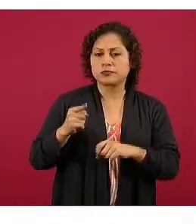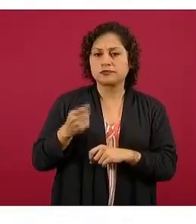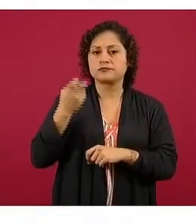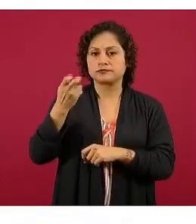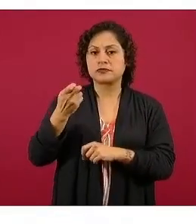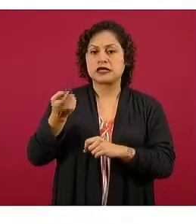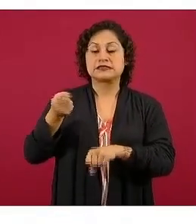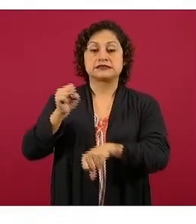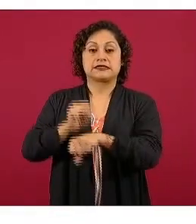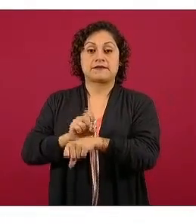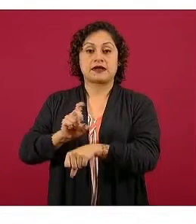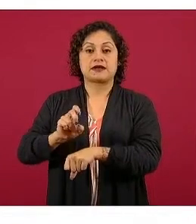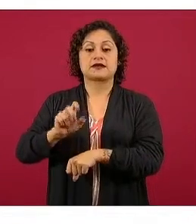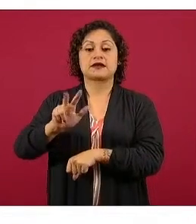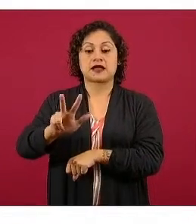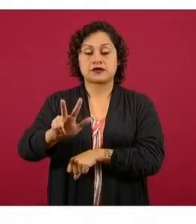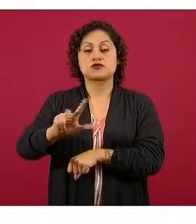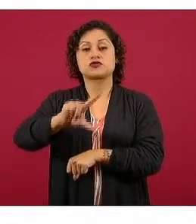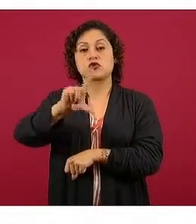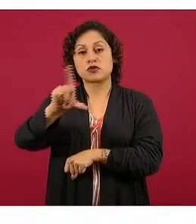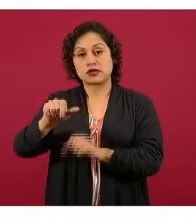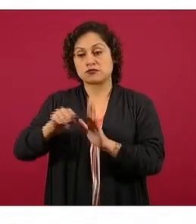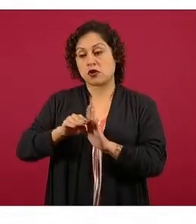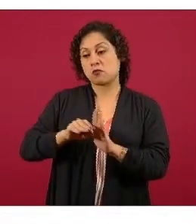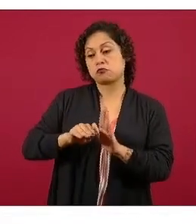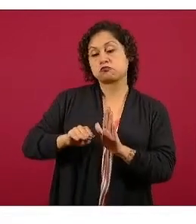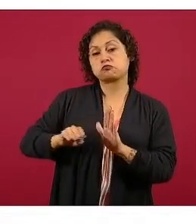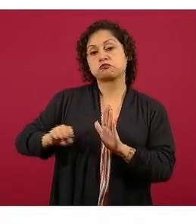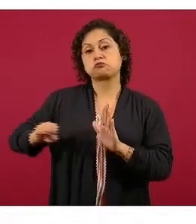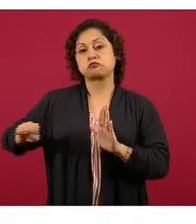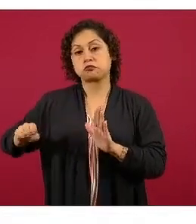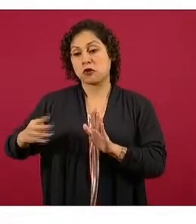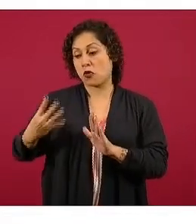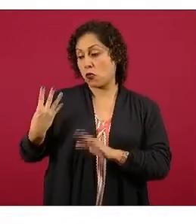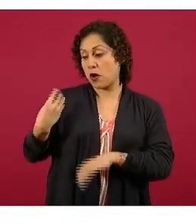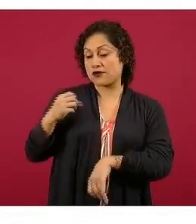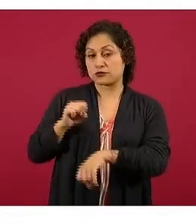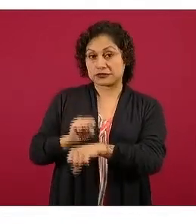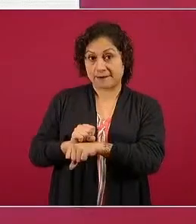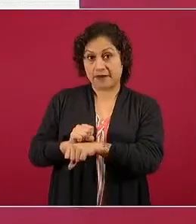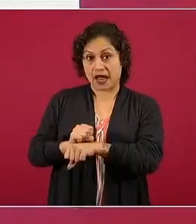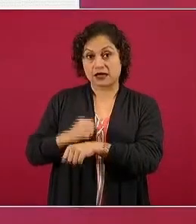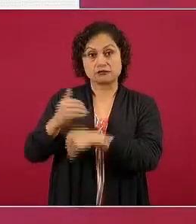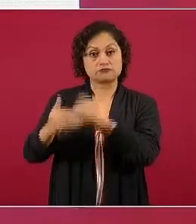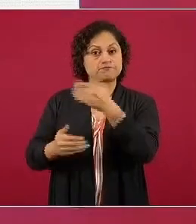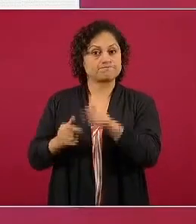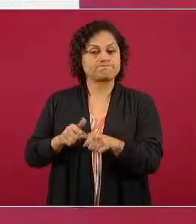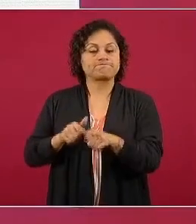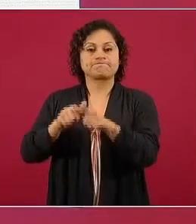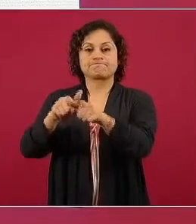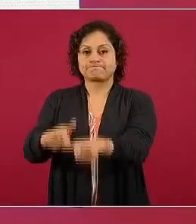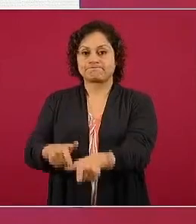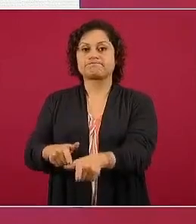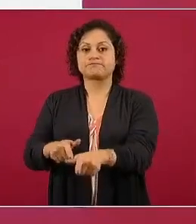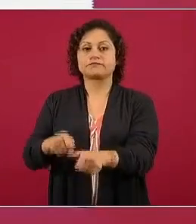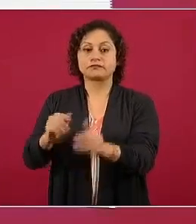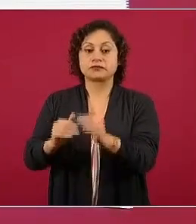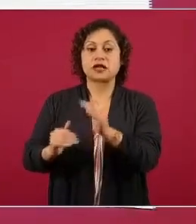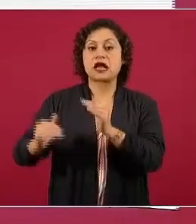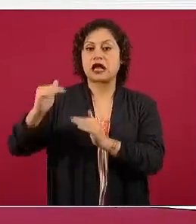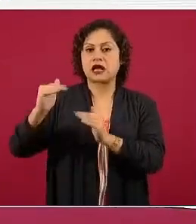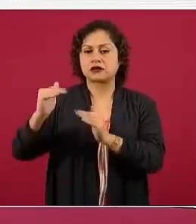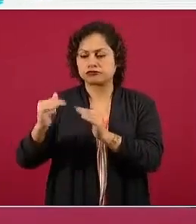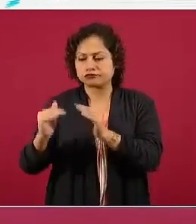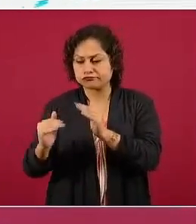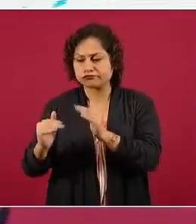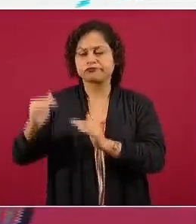hasta la semana 38, tuvo una meseta aquí y lleva ya 4 semanas donde ha tenido ascensos, no muy rápidos, no